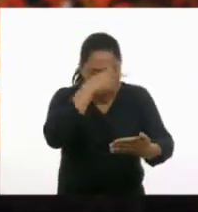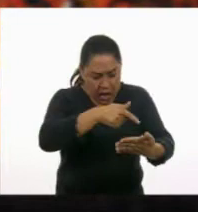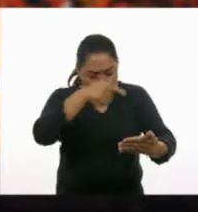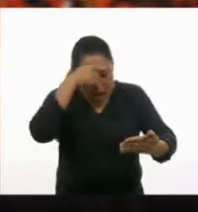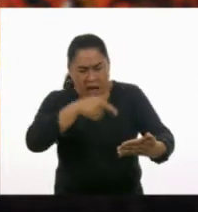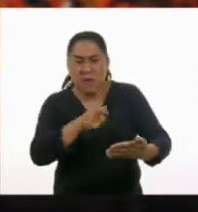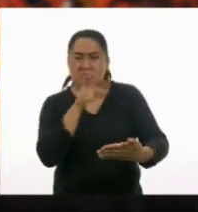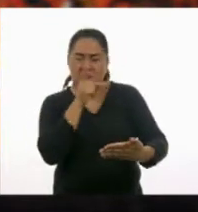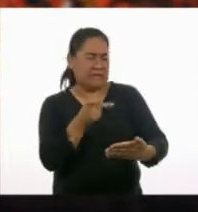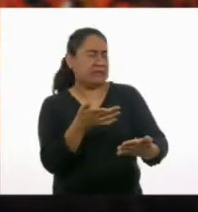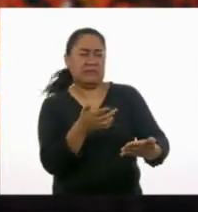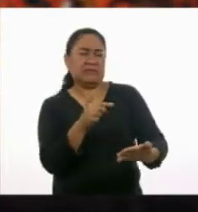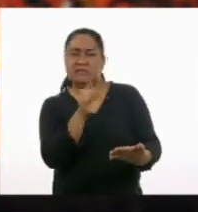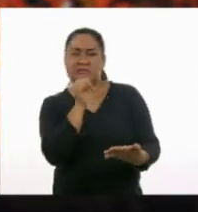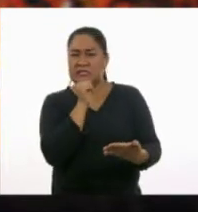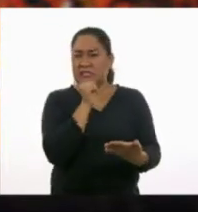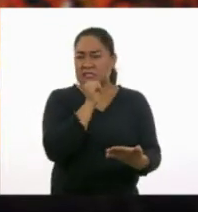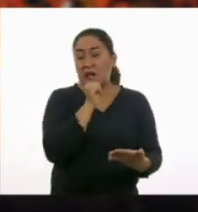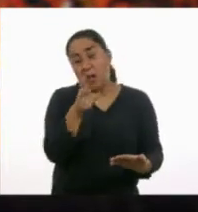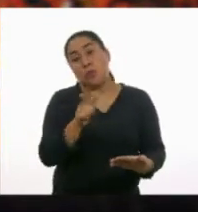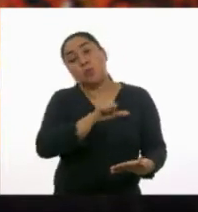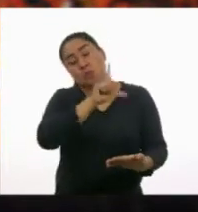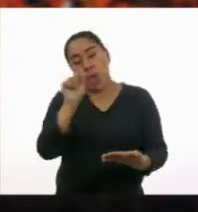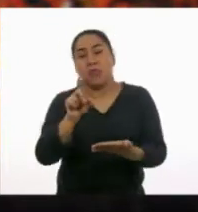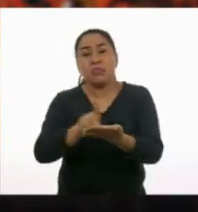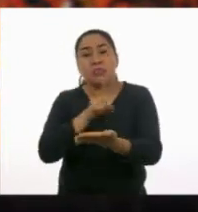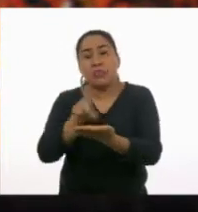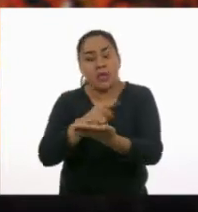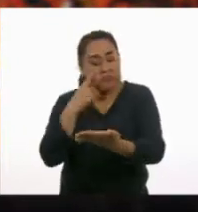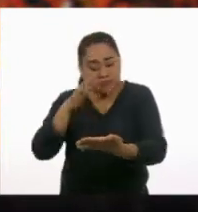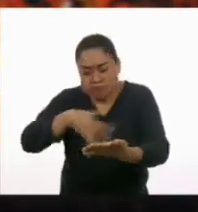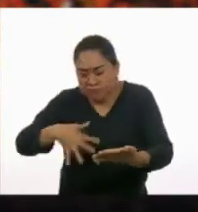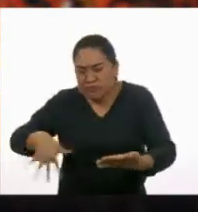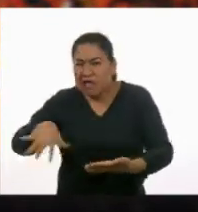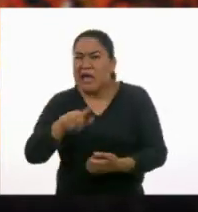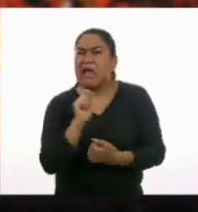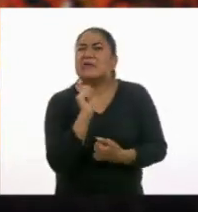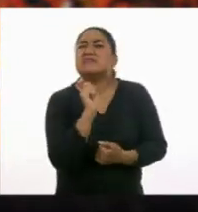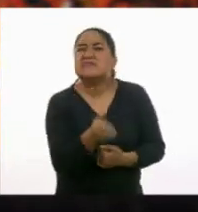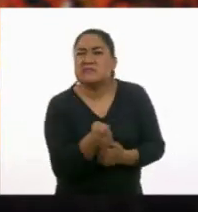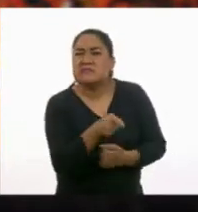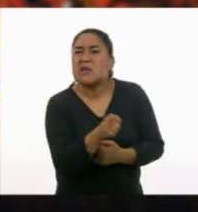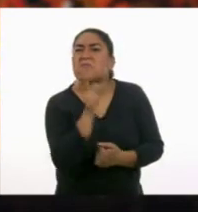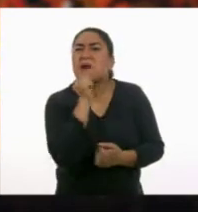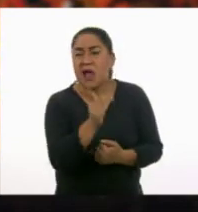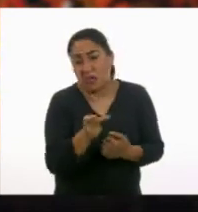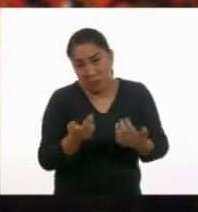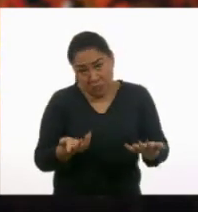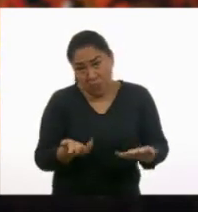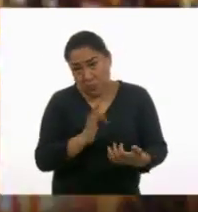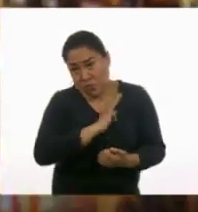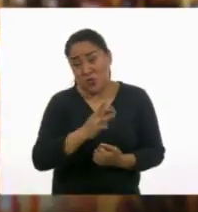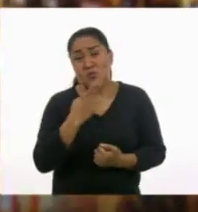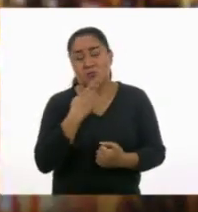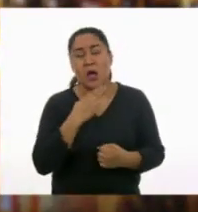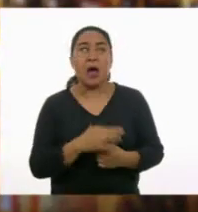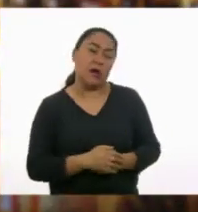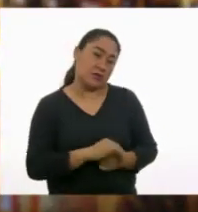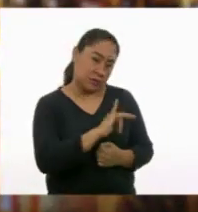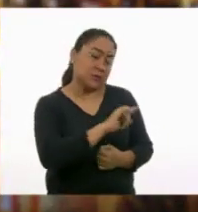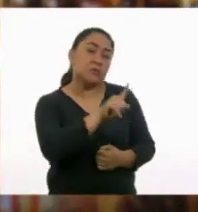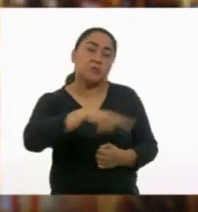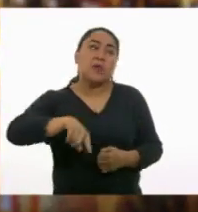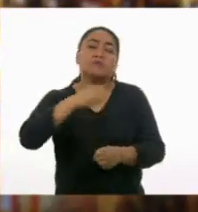nos cuestan un poco de trabajo y buscarlas en el diccionario para ver qué significan. Muy así bien. Es, y ponerlas en